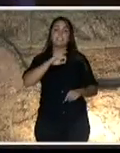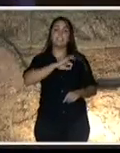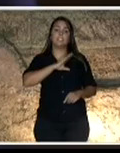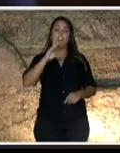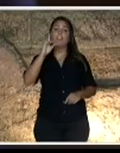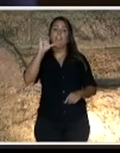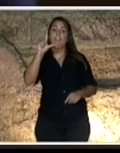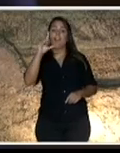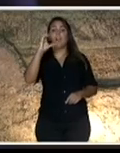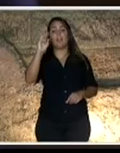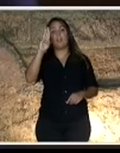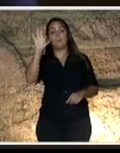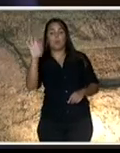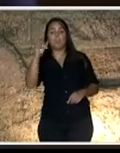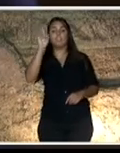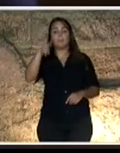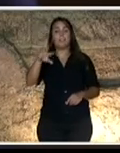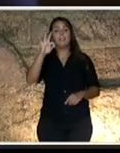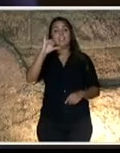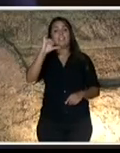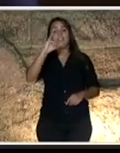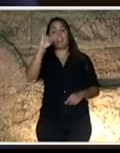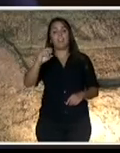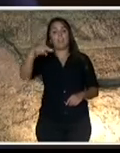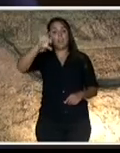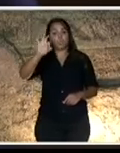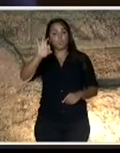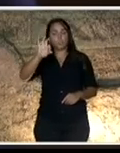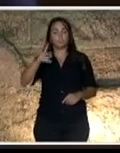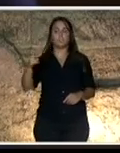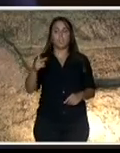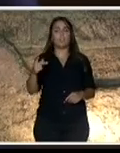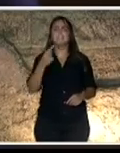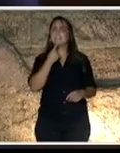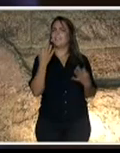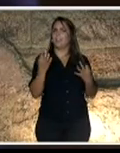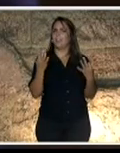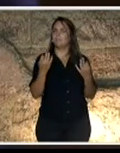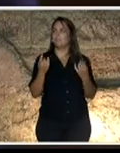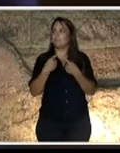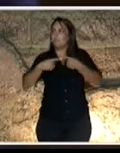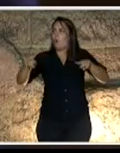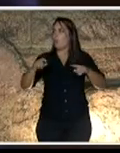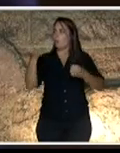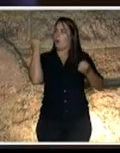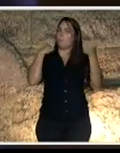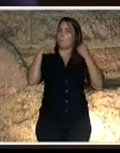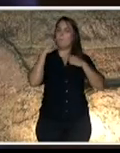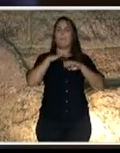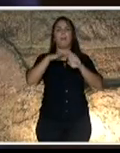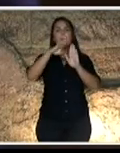Campo y José Félix Tezanos, advierte rápidamente el diferente trato en